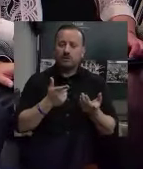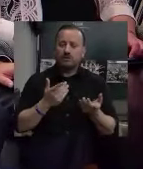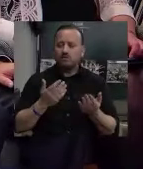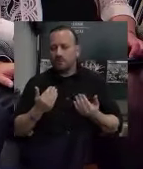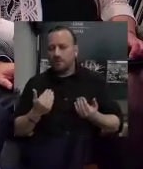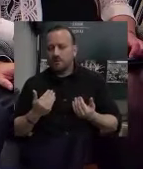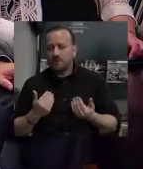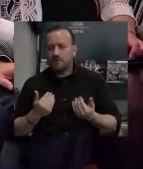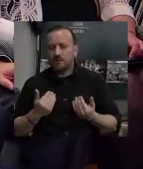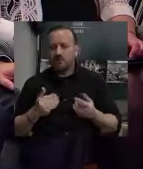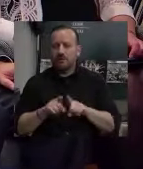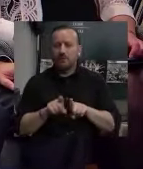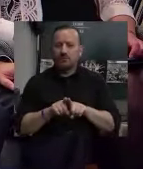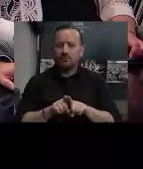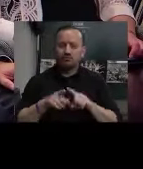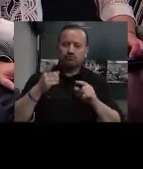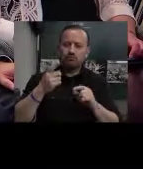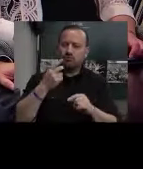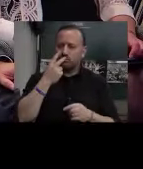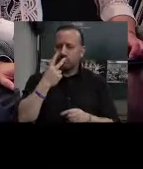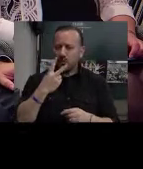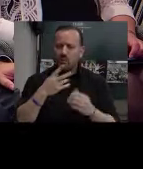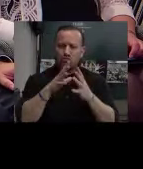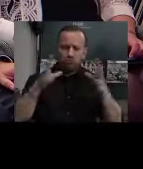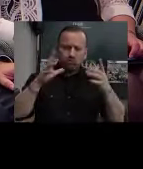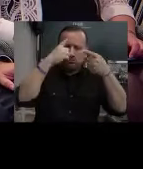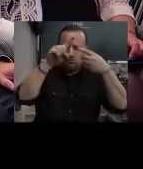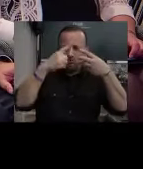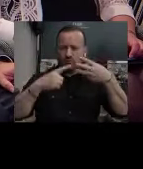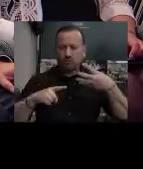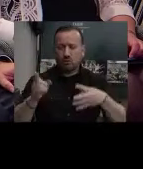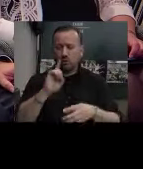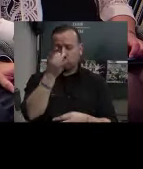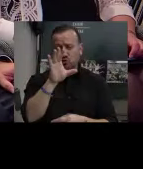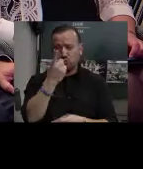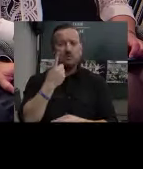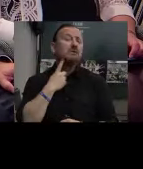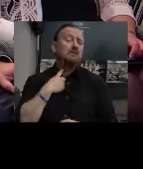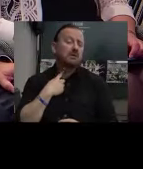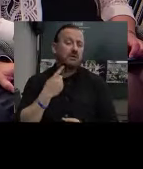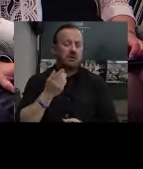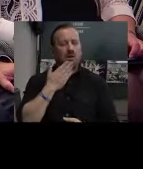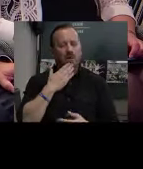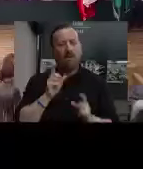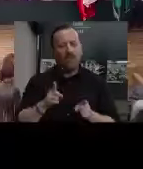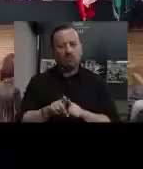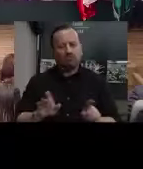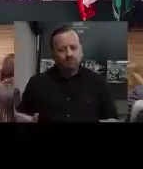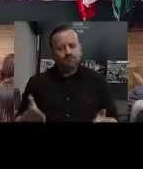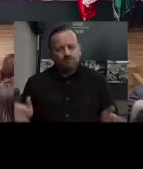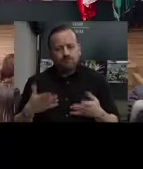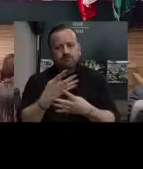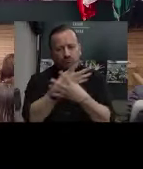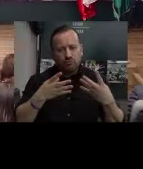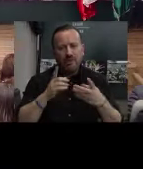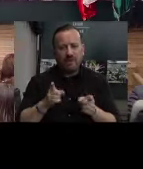eh abordar múltiples elementos no solo un deseo hay que mover los currículums hay que